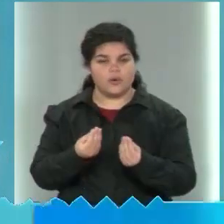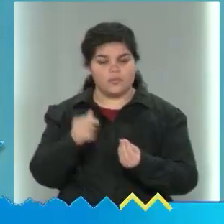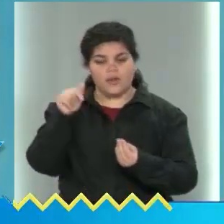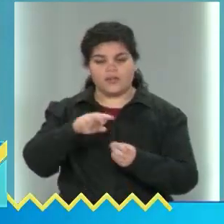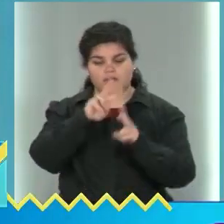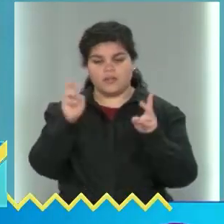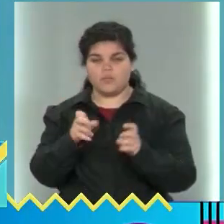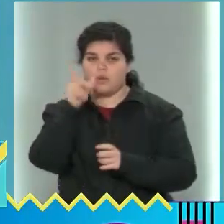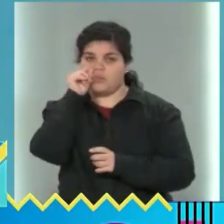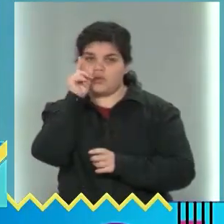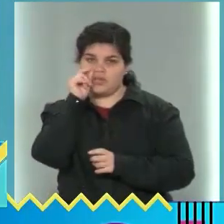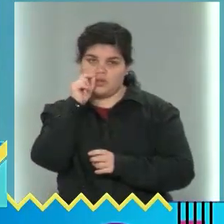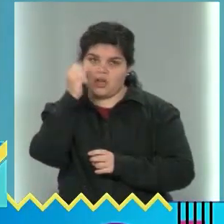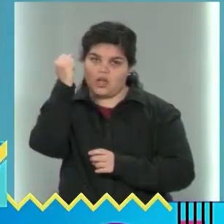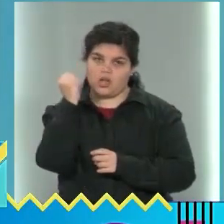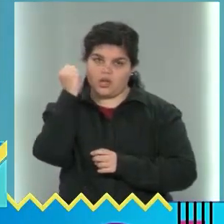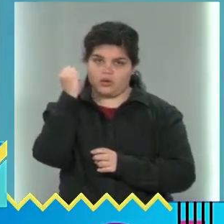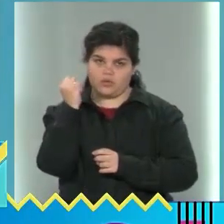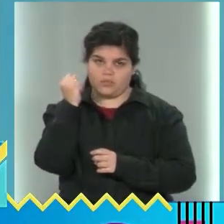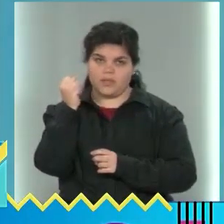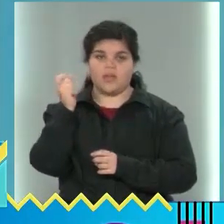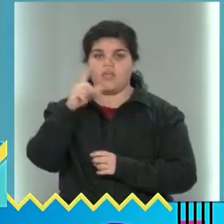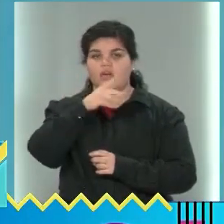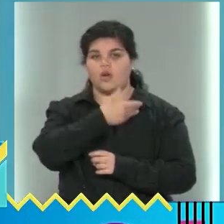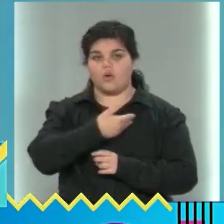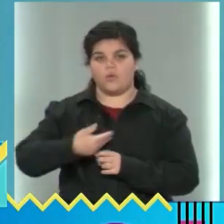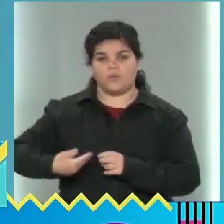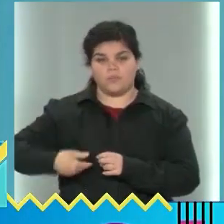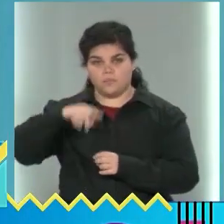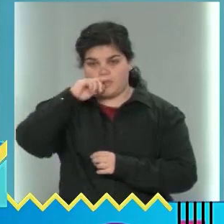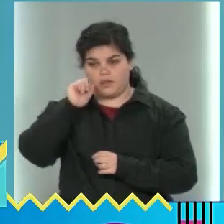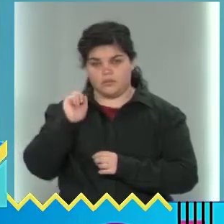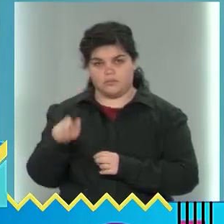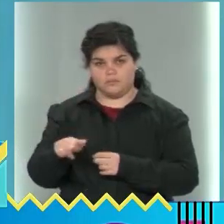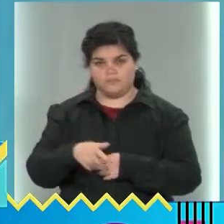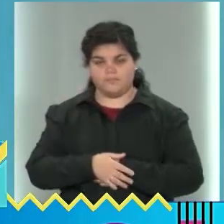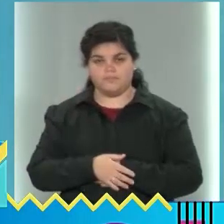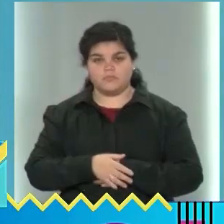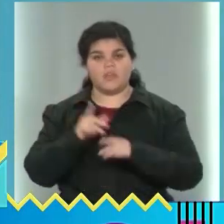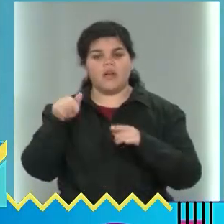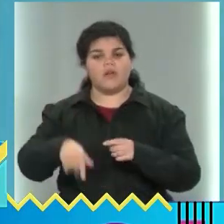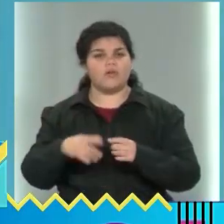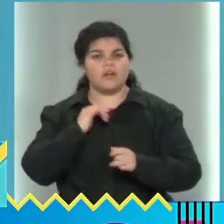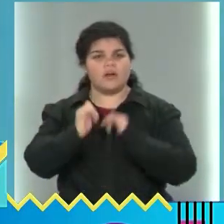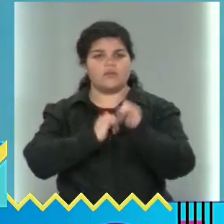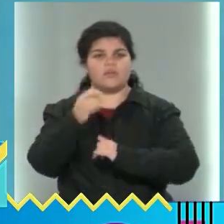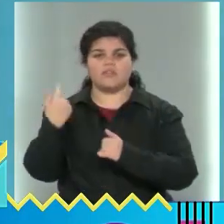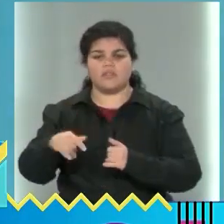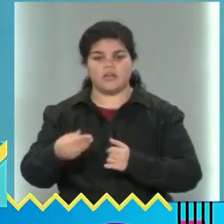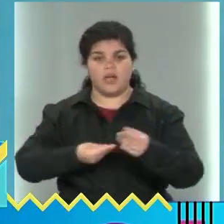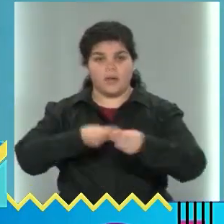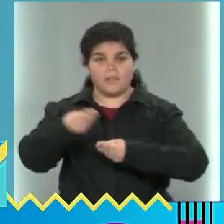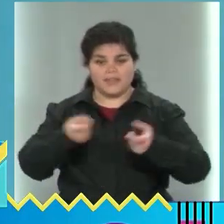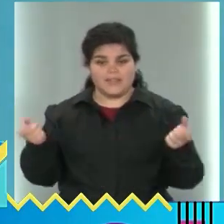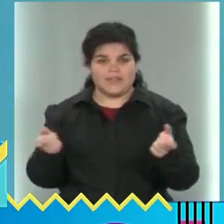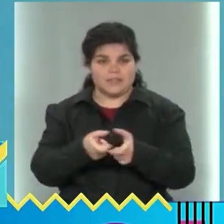la política económica del gobierno de Macri. Y específicamente vamos a hablar de las pymes, ¿sí? Las pequeñas y